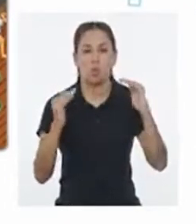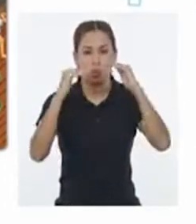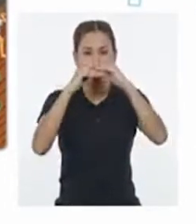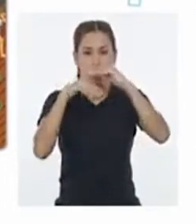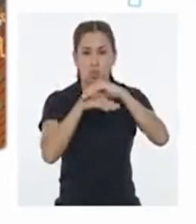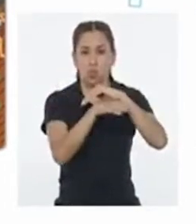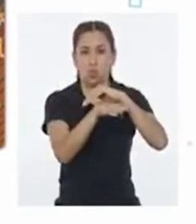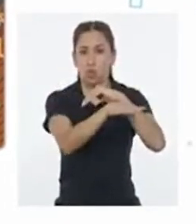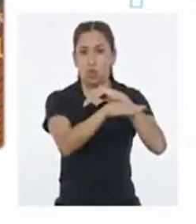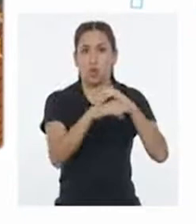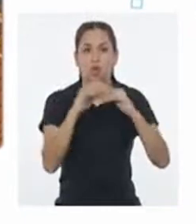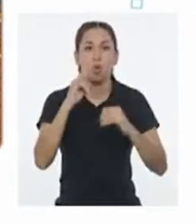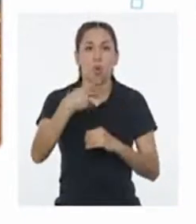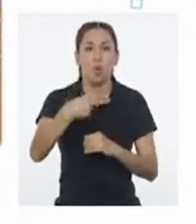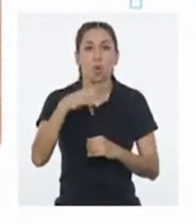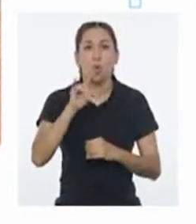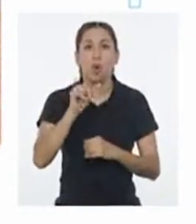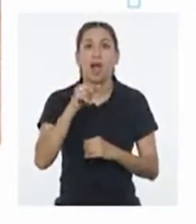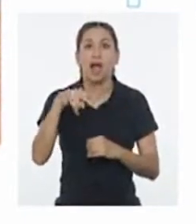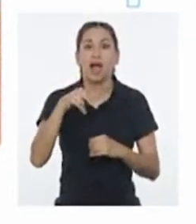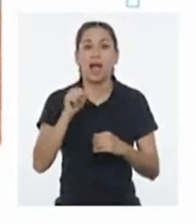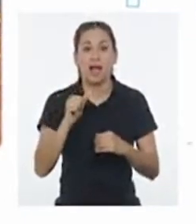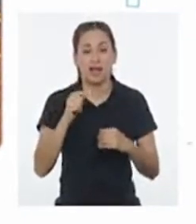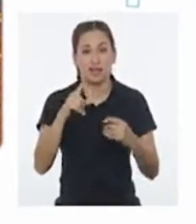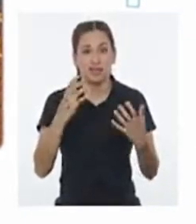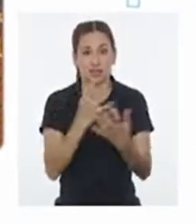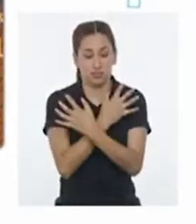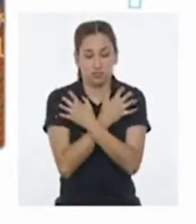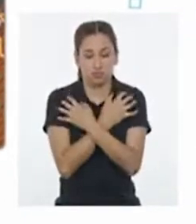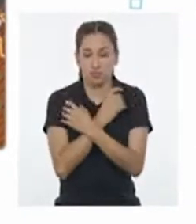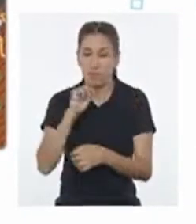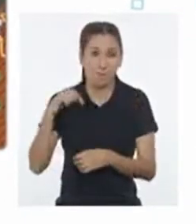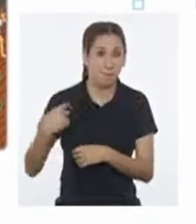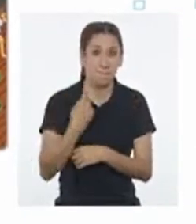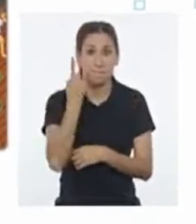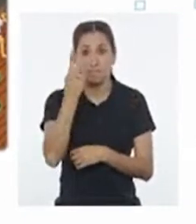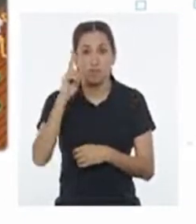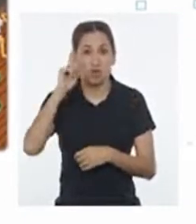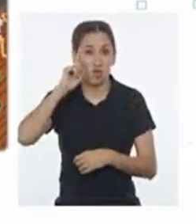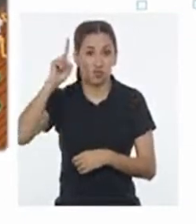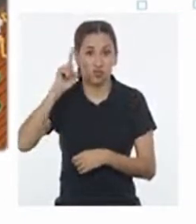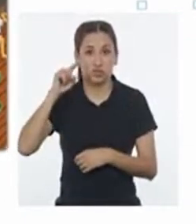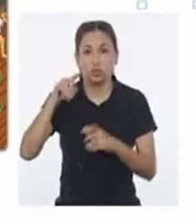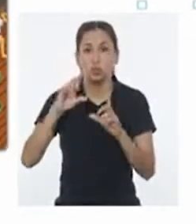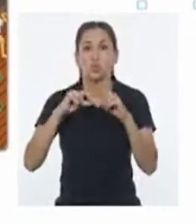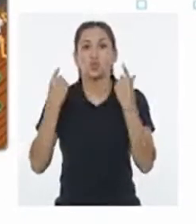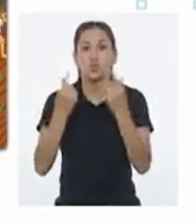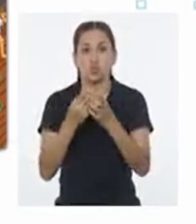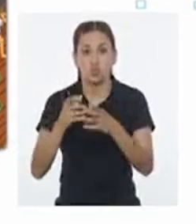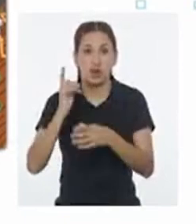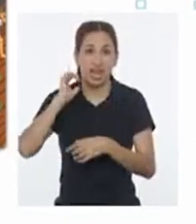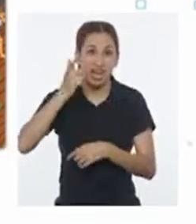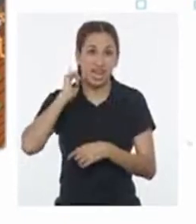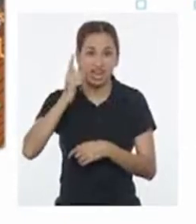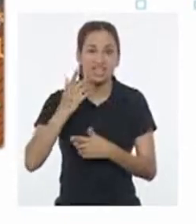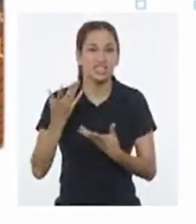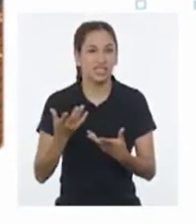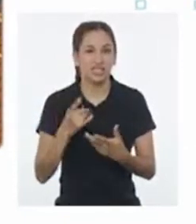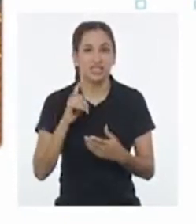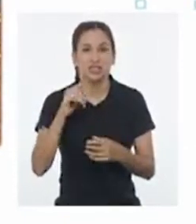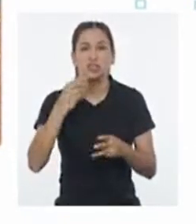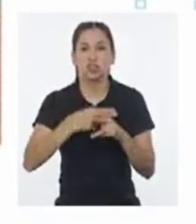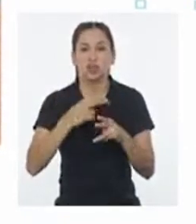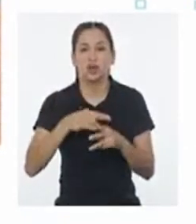en cuevas o huacas, a la momia de ese primer progenitor y fundador del grupo, al